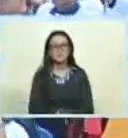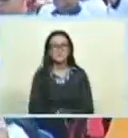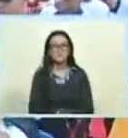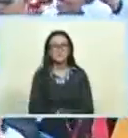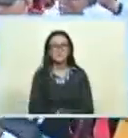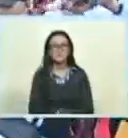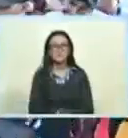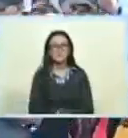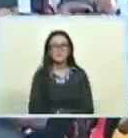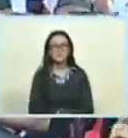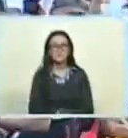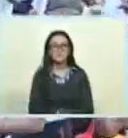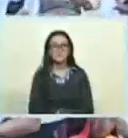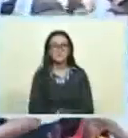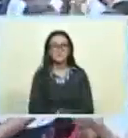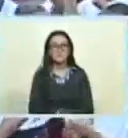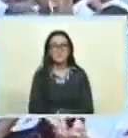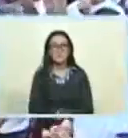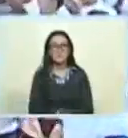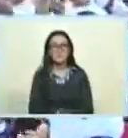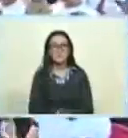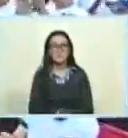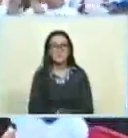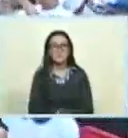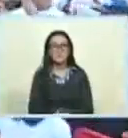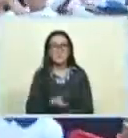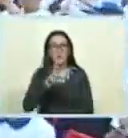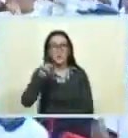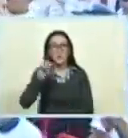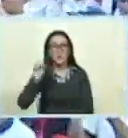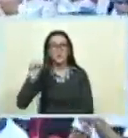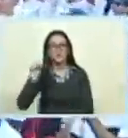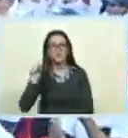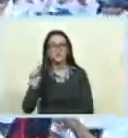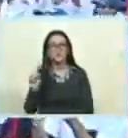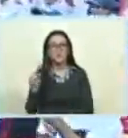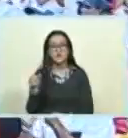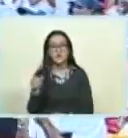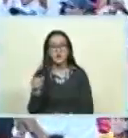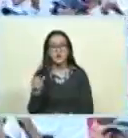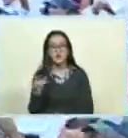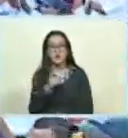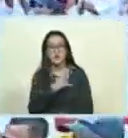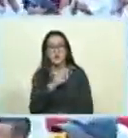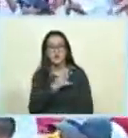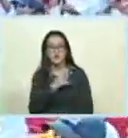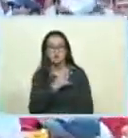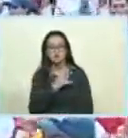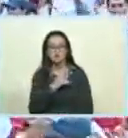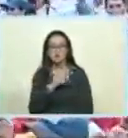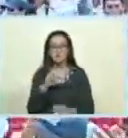Muchachos de la Universidad Nacional Experimental de la Seguridad, próximos profesionales de la policía,